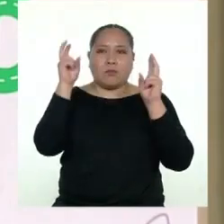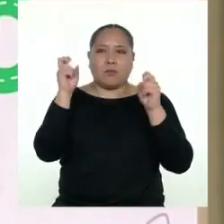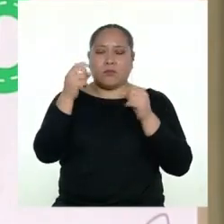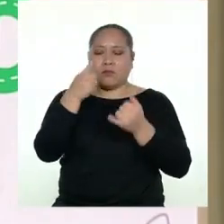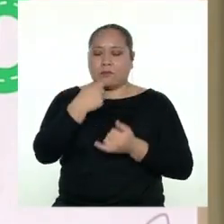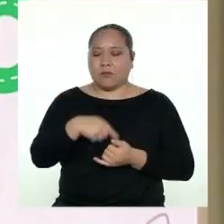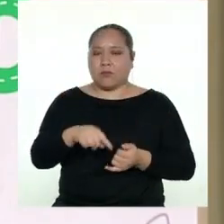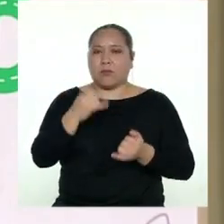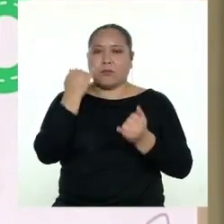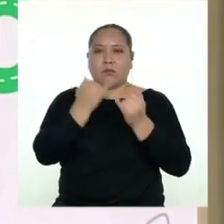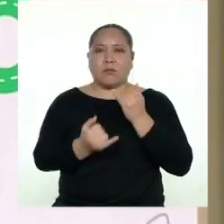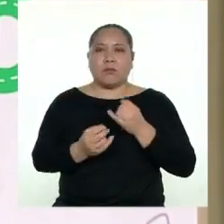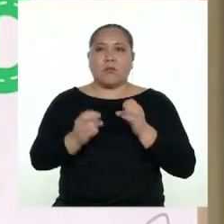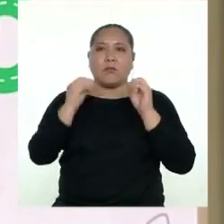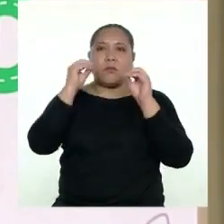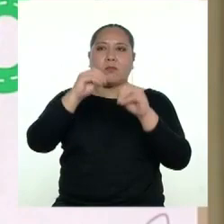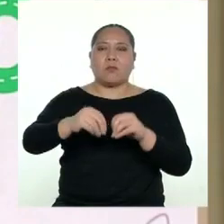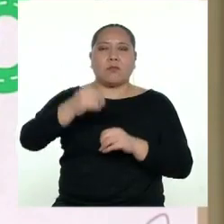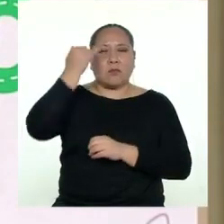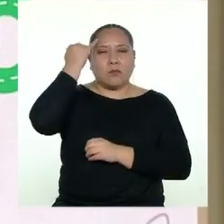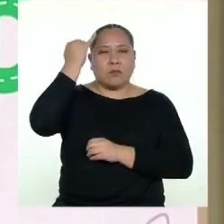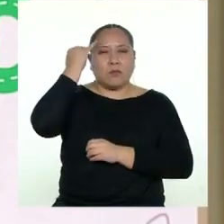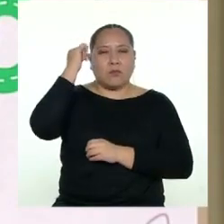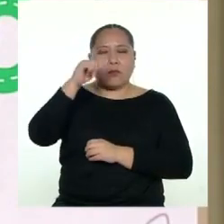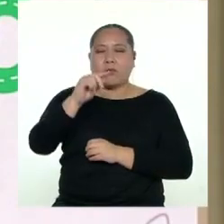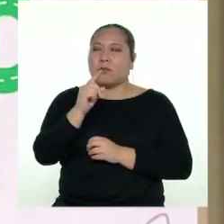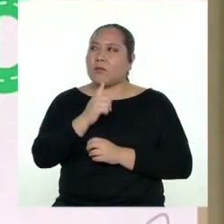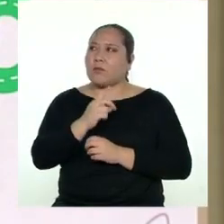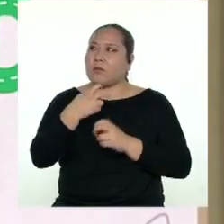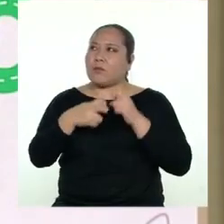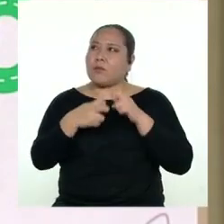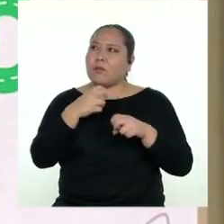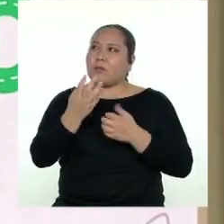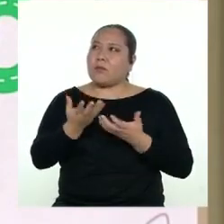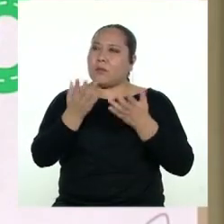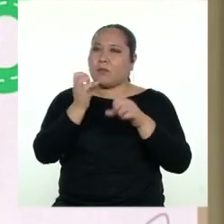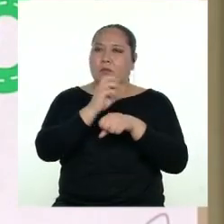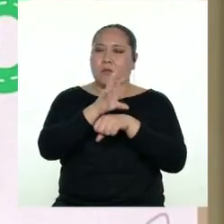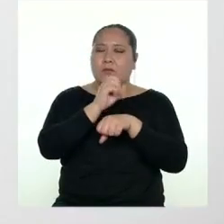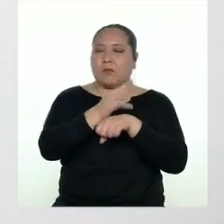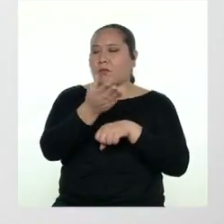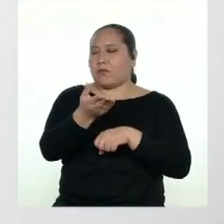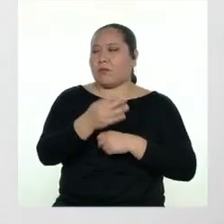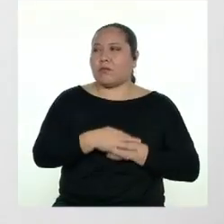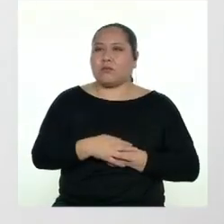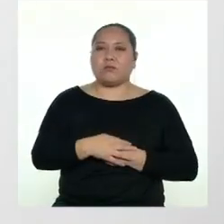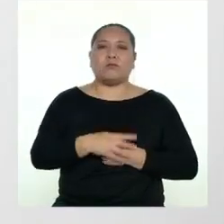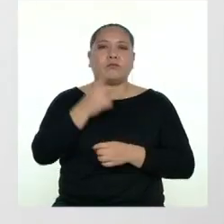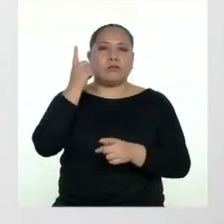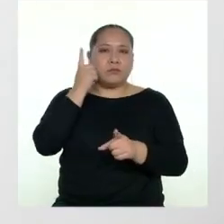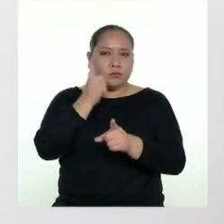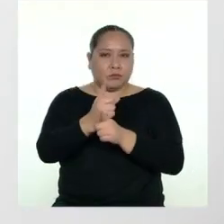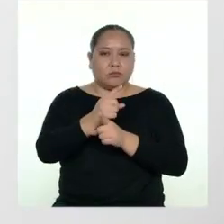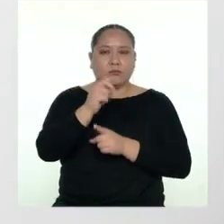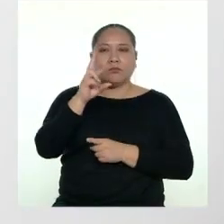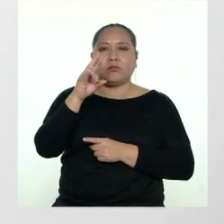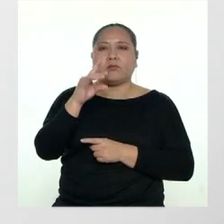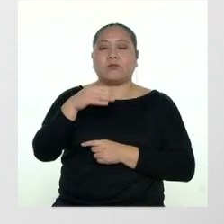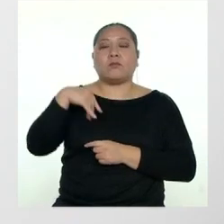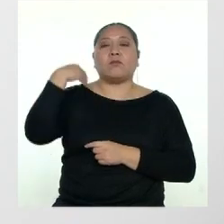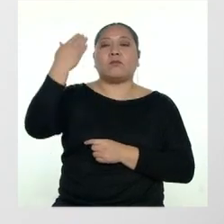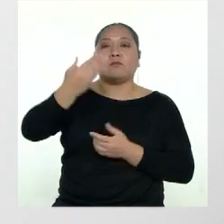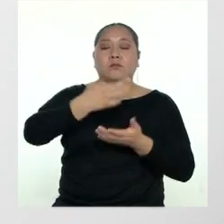último, crear conciencia acerca de una causa o problema o brindar recomendaciones. Bien, Rodrigo, en la siguiente